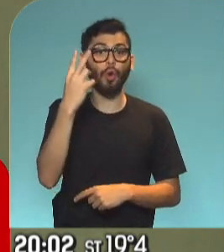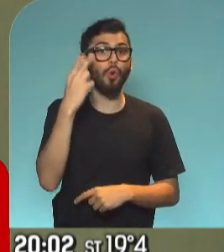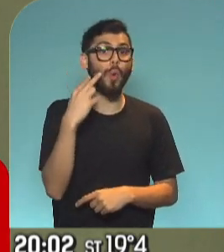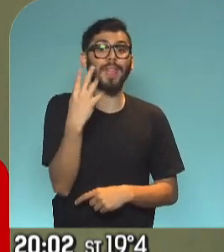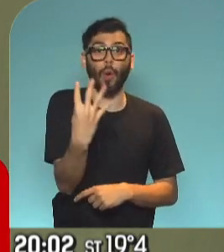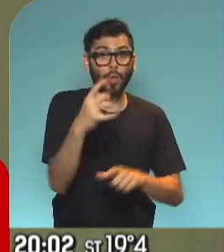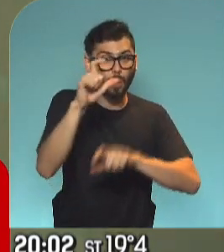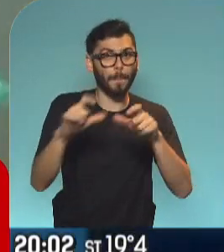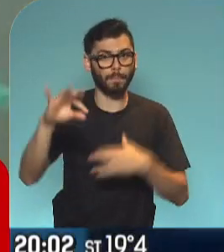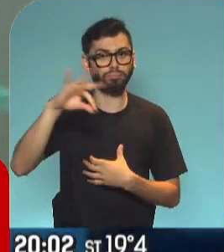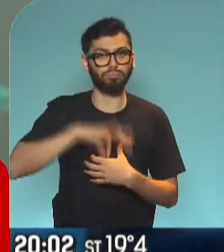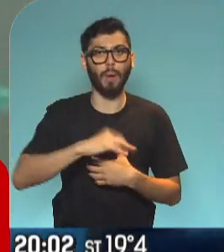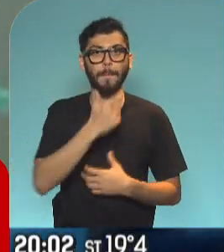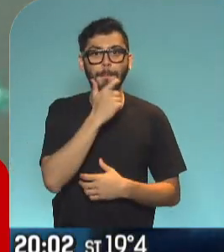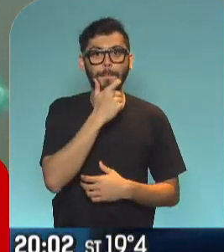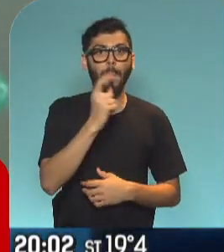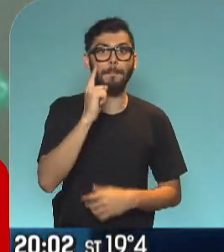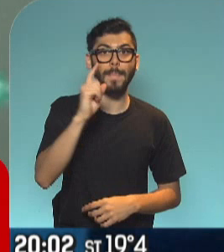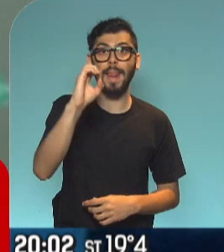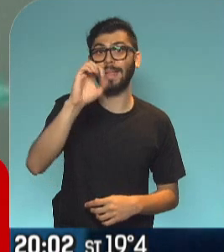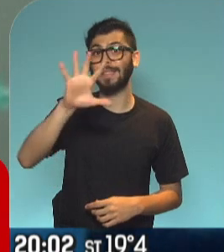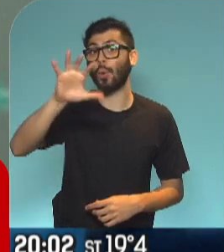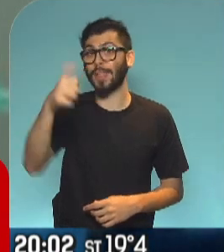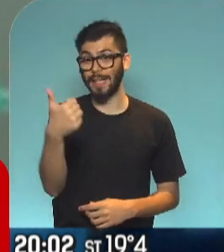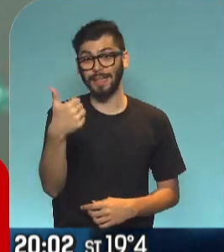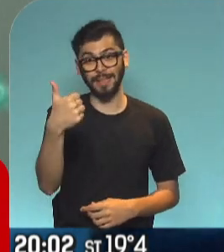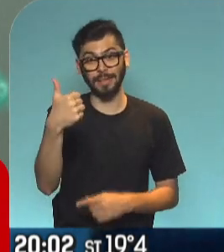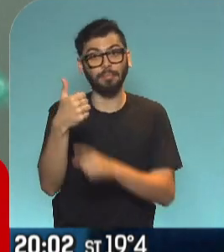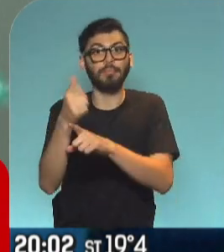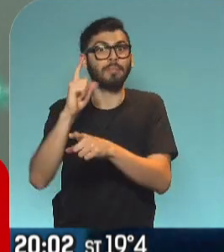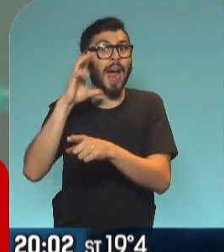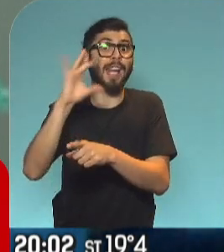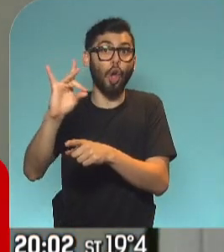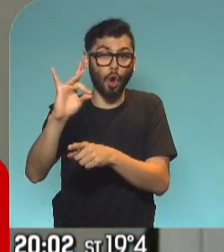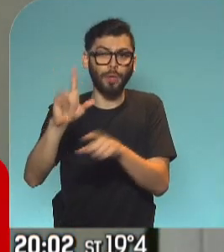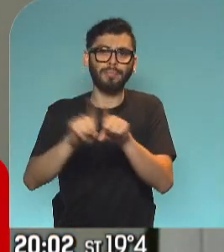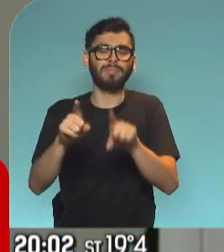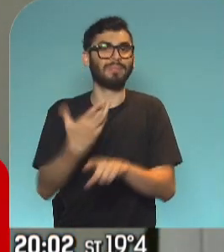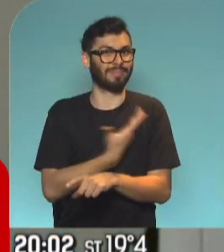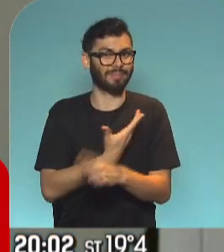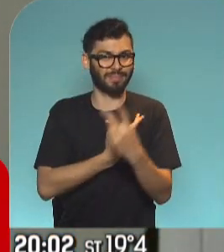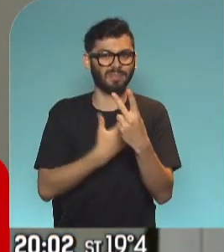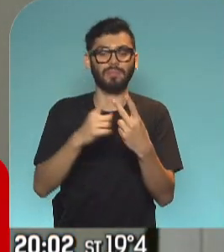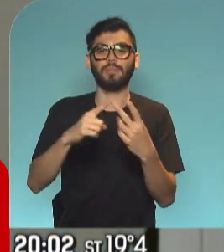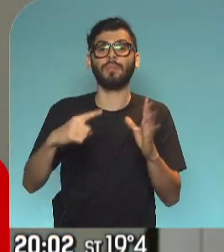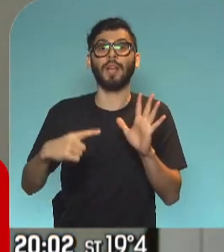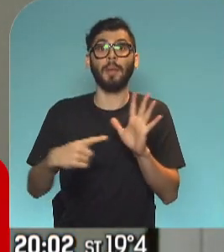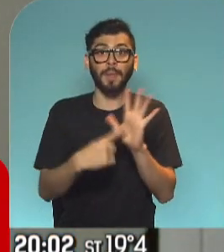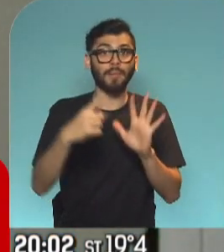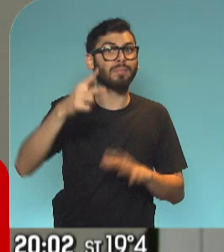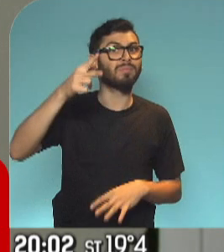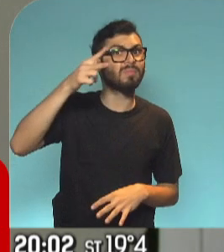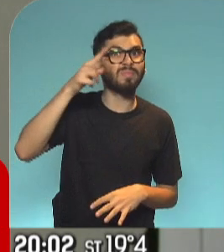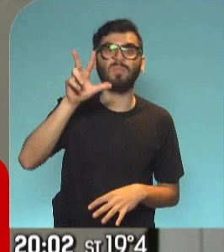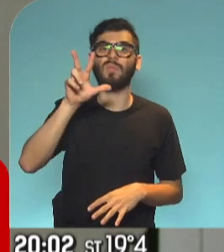1.494 positivos. Mendoza, 1.056, marcando también un récord diario, al igual que Santa Fe. La ciudad de Buenos Aires,